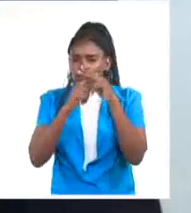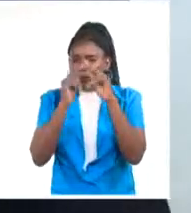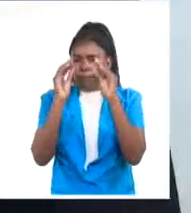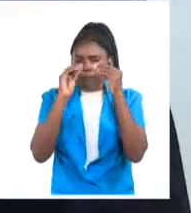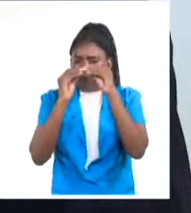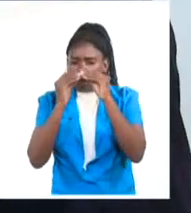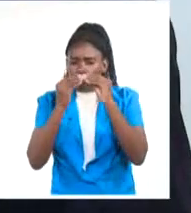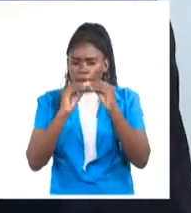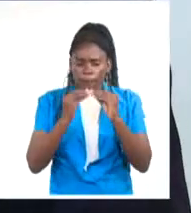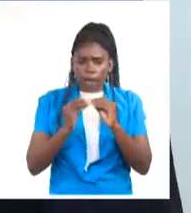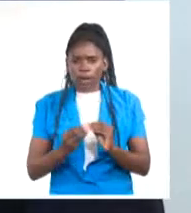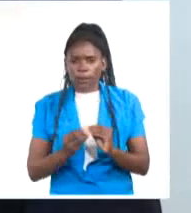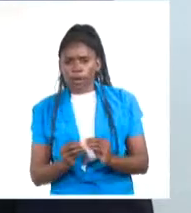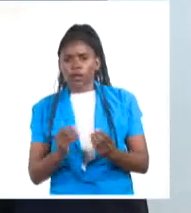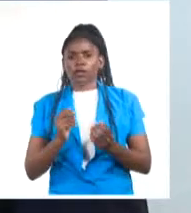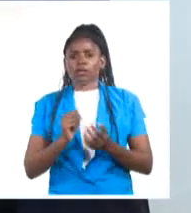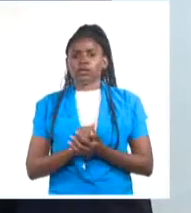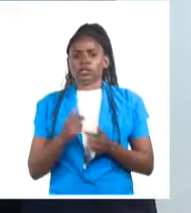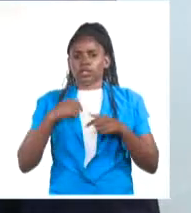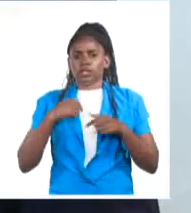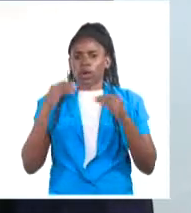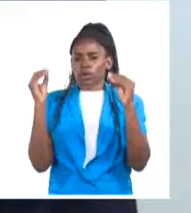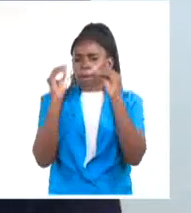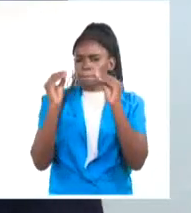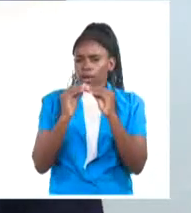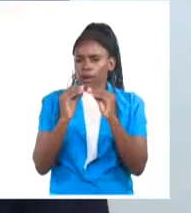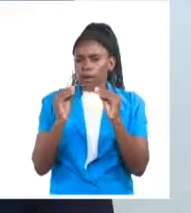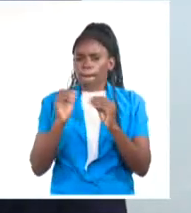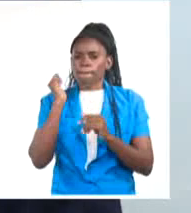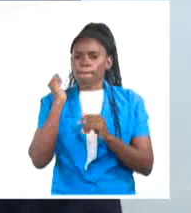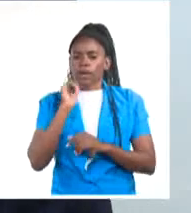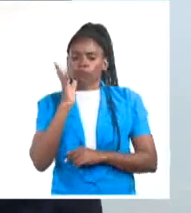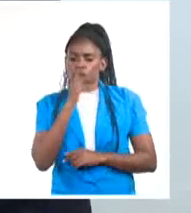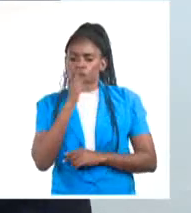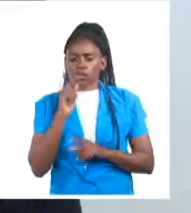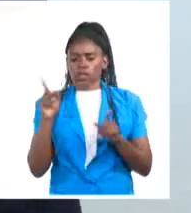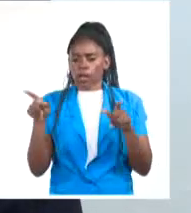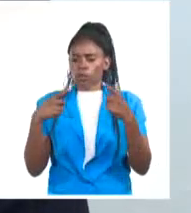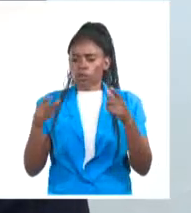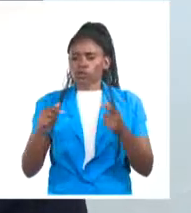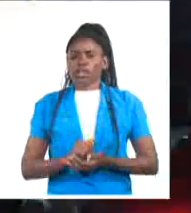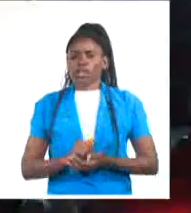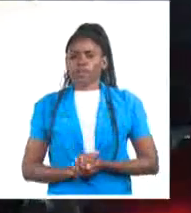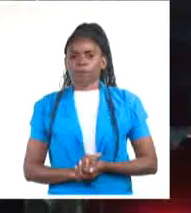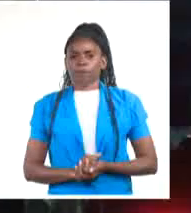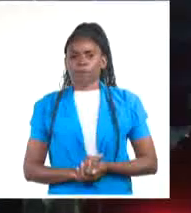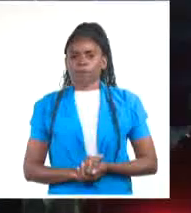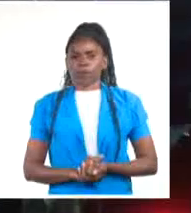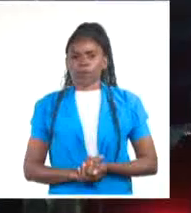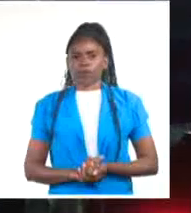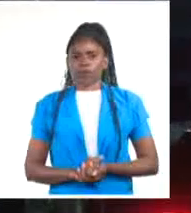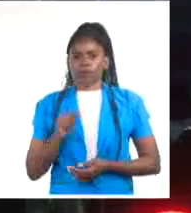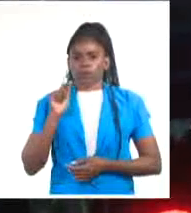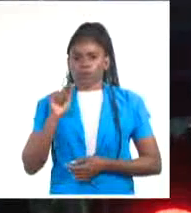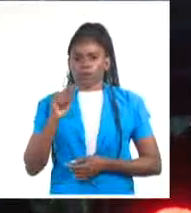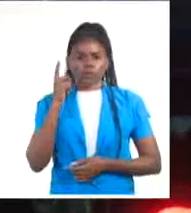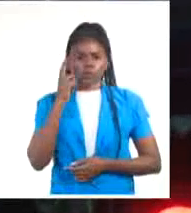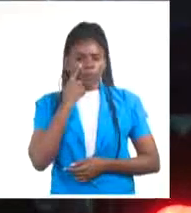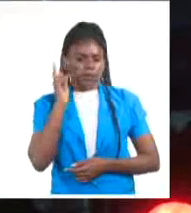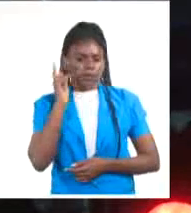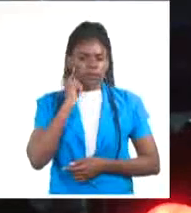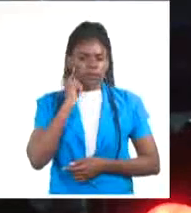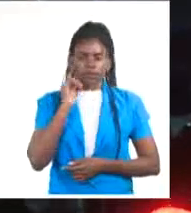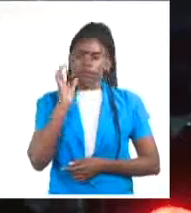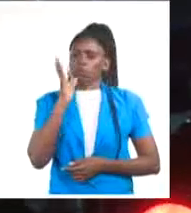fusionar con música y, o sea, género musical y ritmo que conserva Cuba.